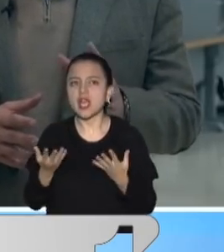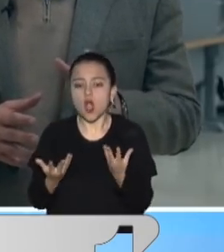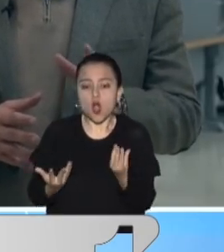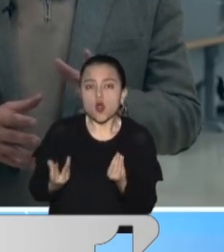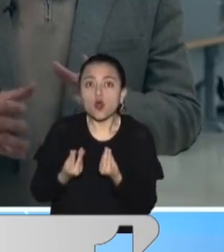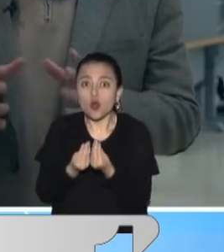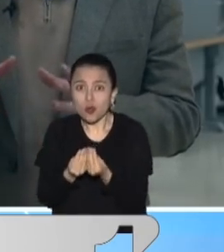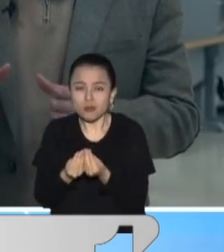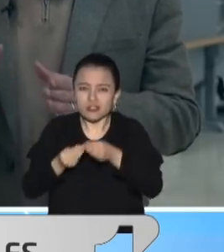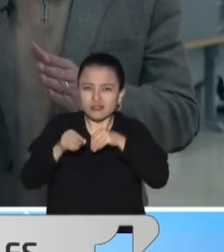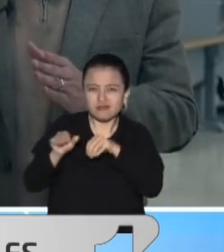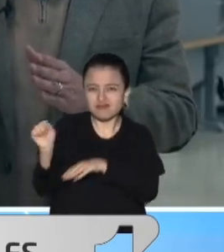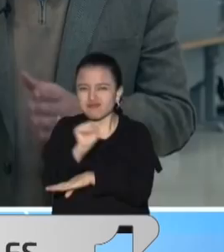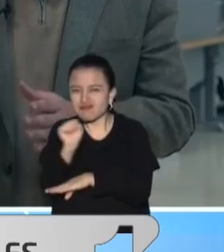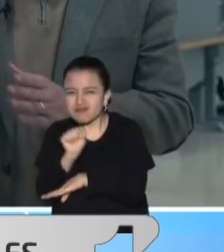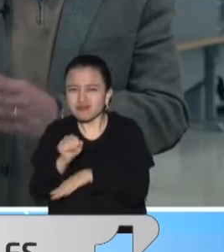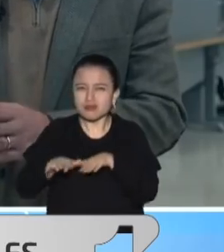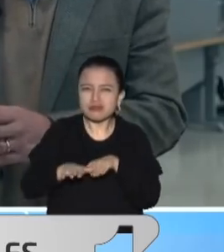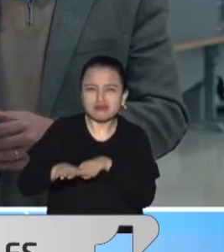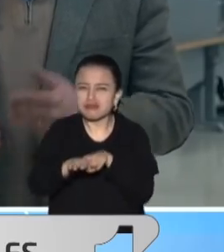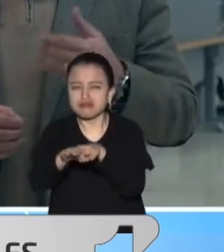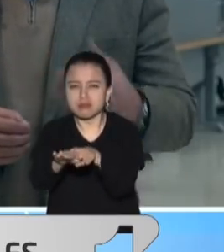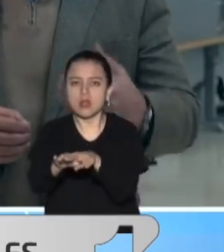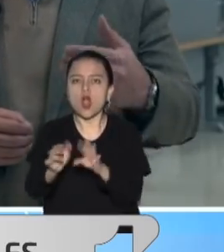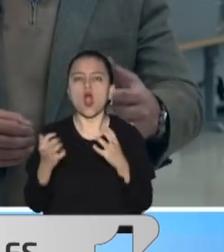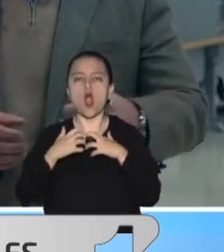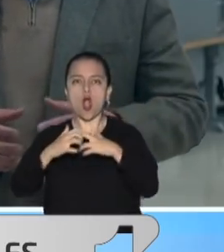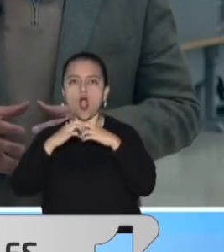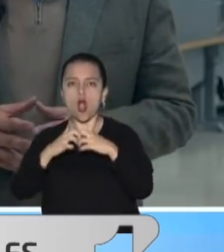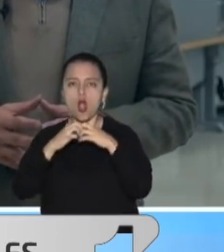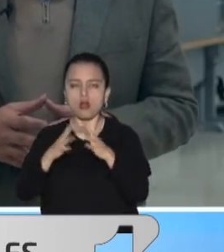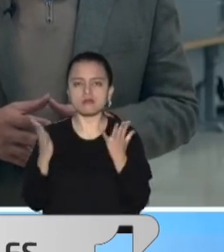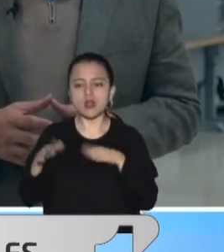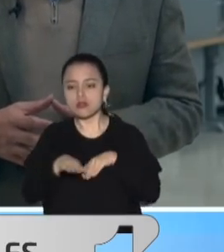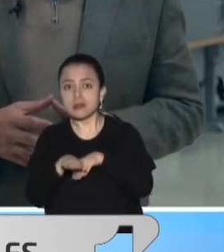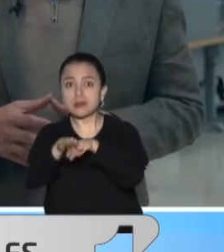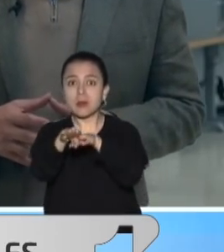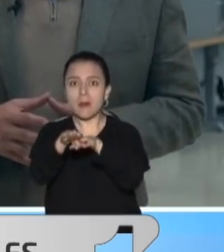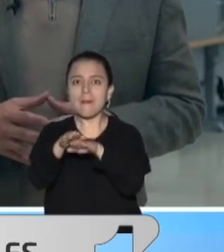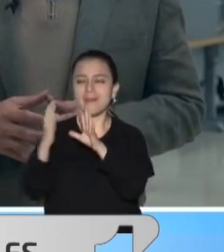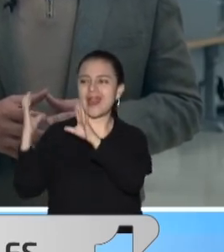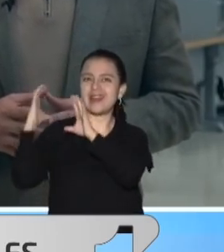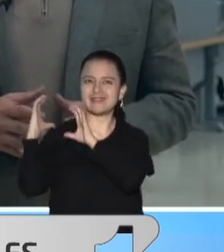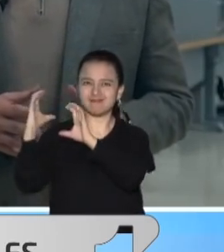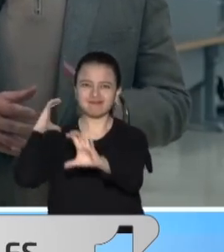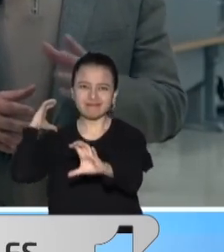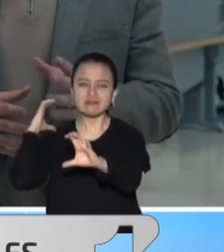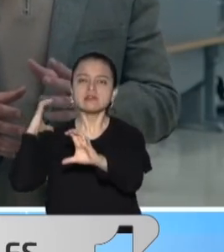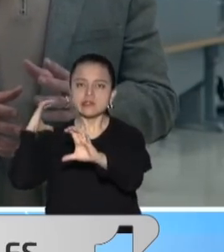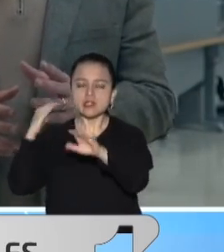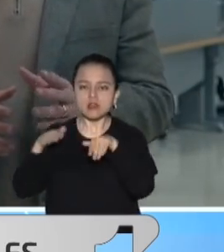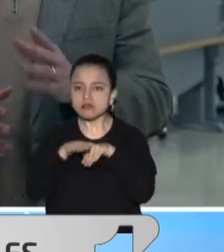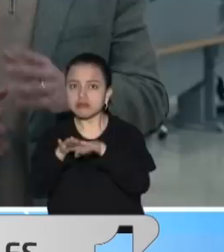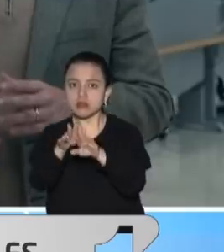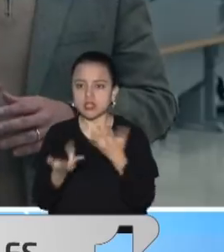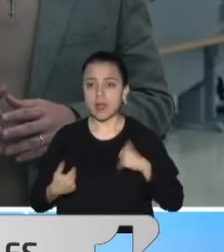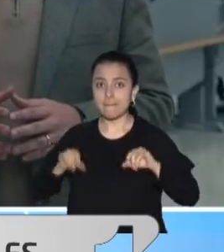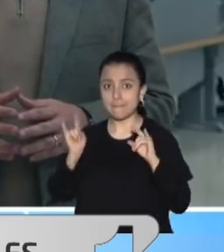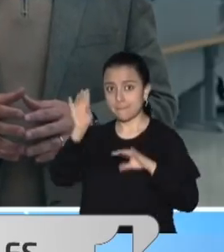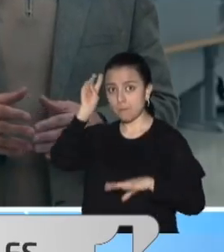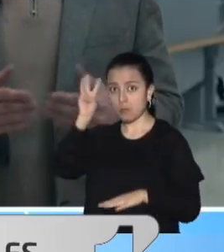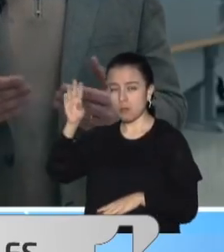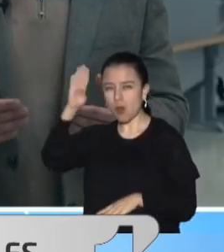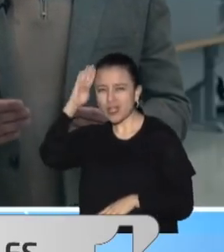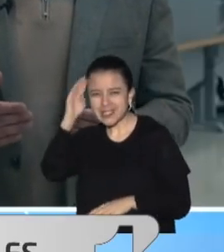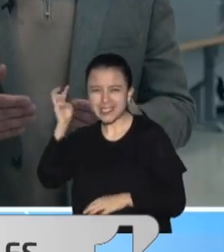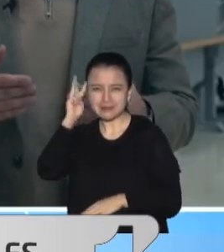y 390 oportunidades de paso de carga monitoreada por la fuerza pública. Desde el 5 de mayo las fuerzas